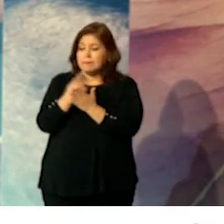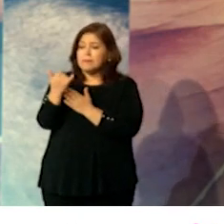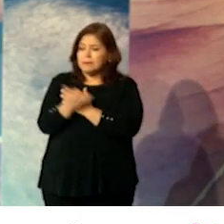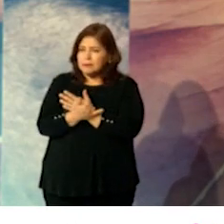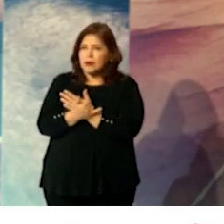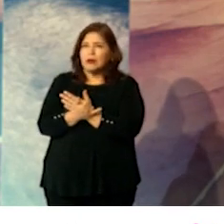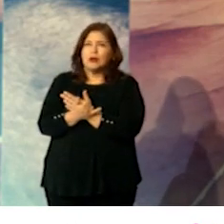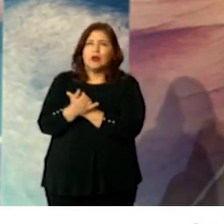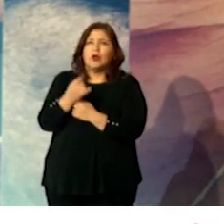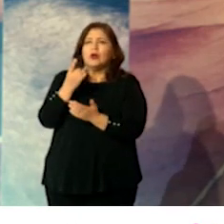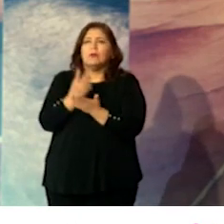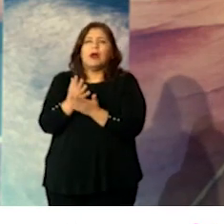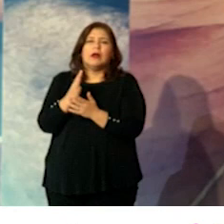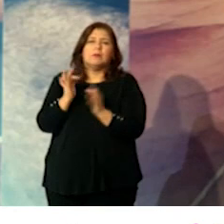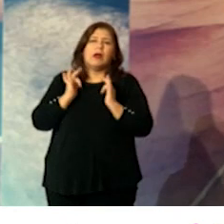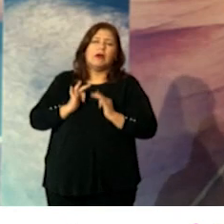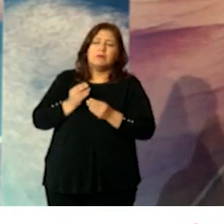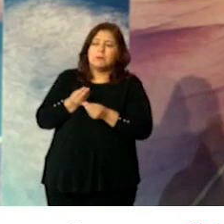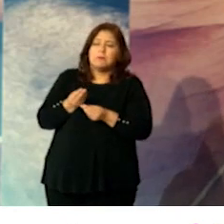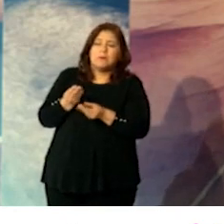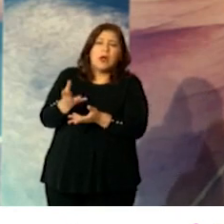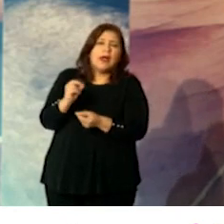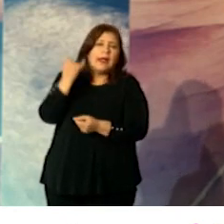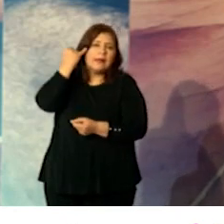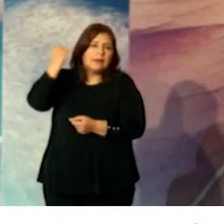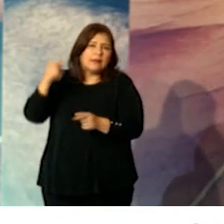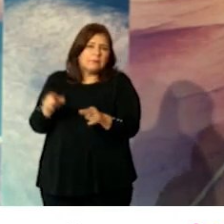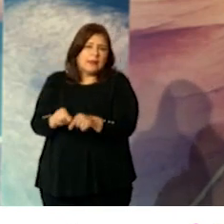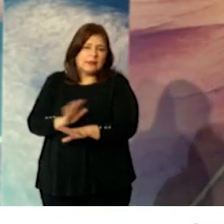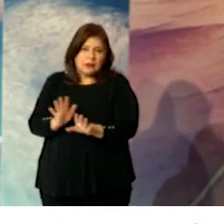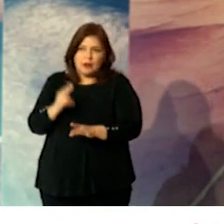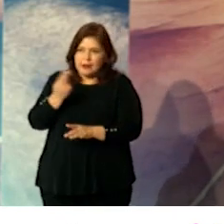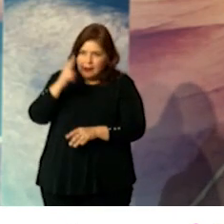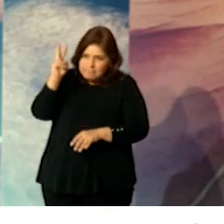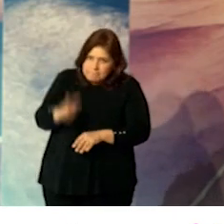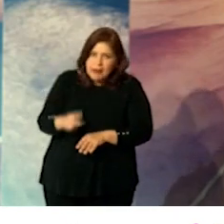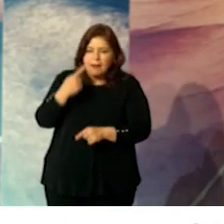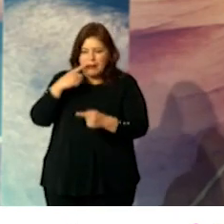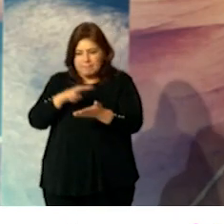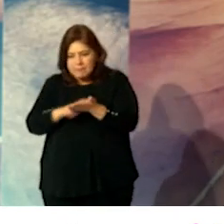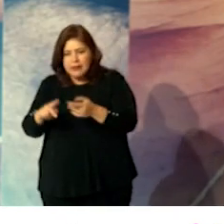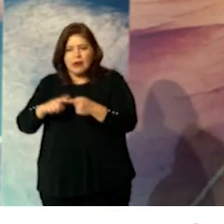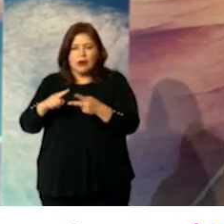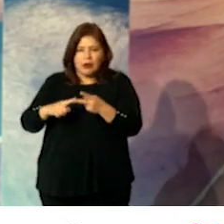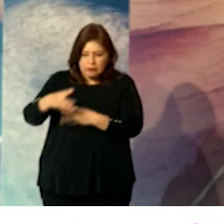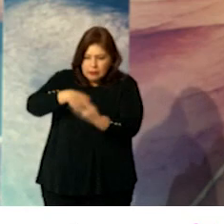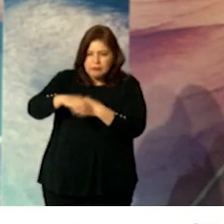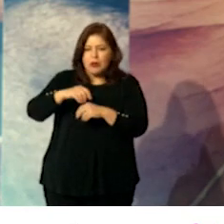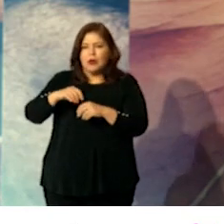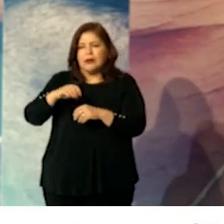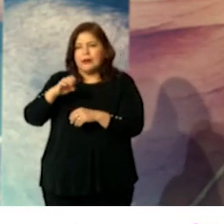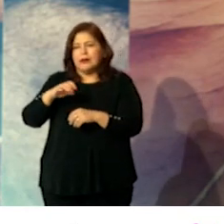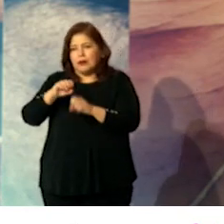se queden en el confort de solo dar como la idea de seamos sustentables, seamos verdes, seamos ecológicos, seamos pro mujeres, pro